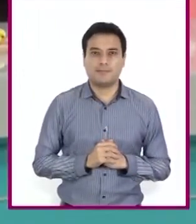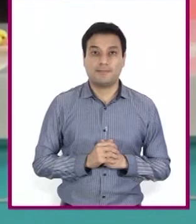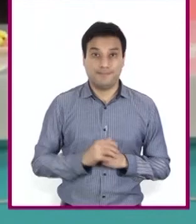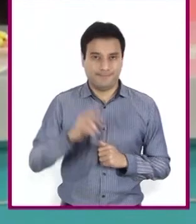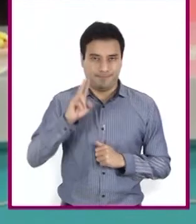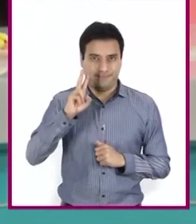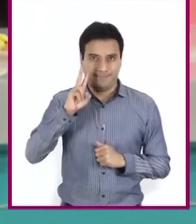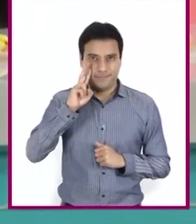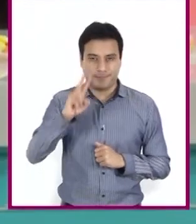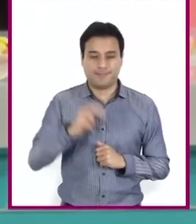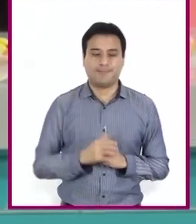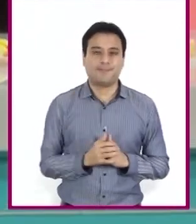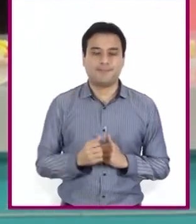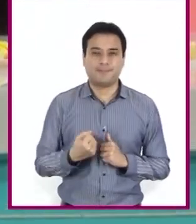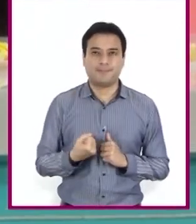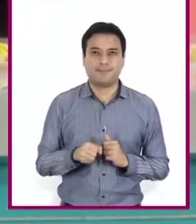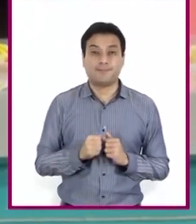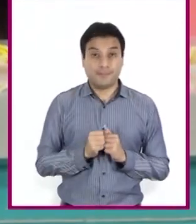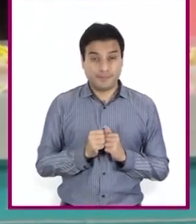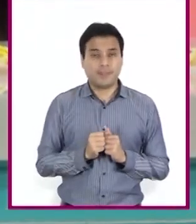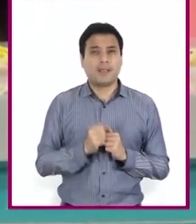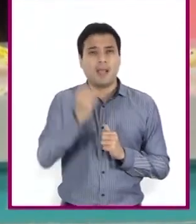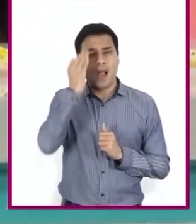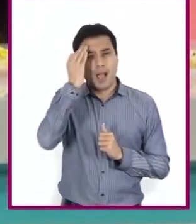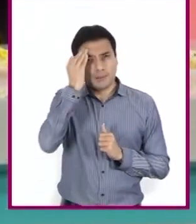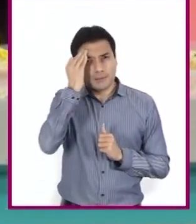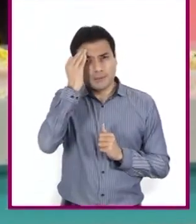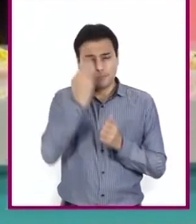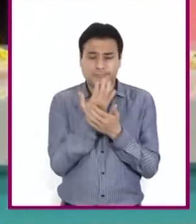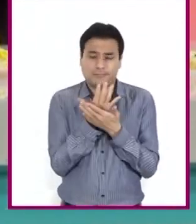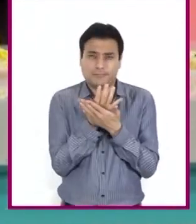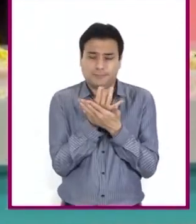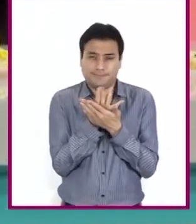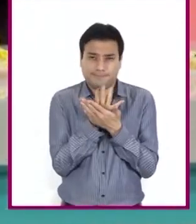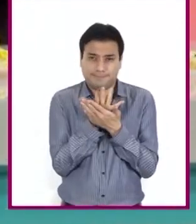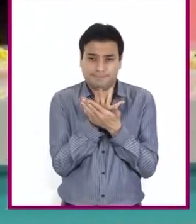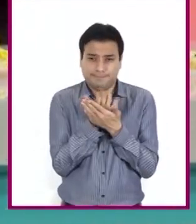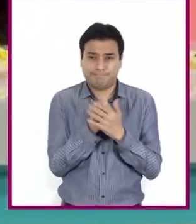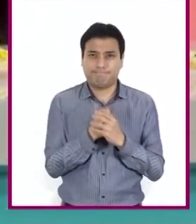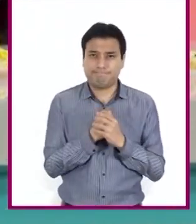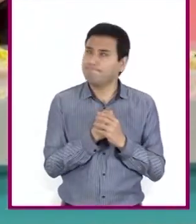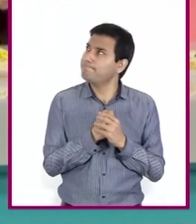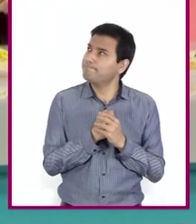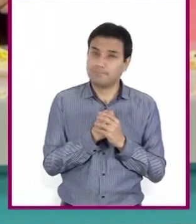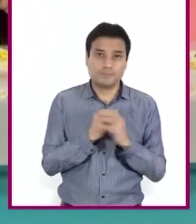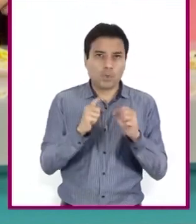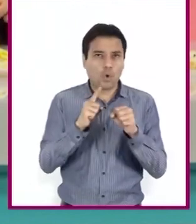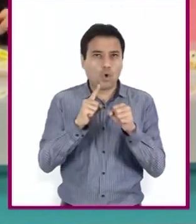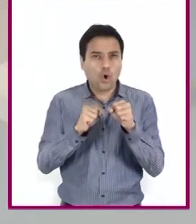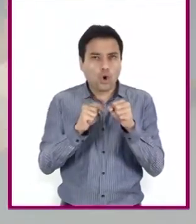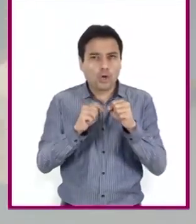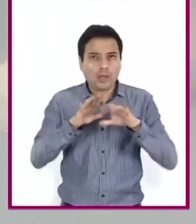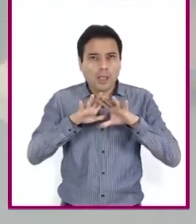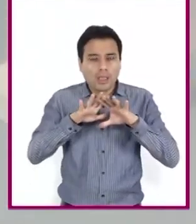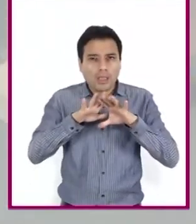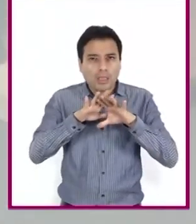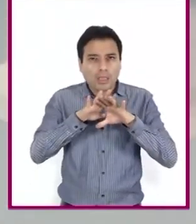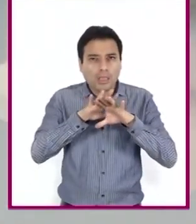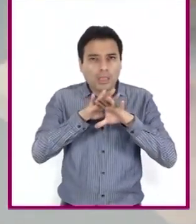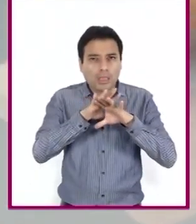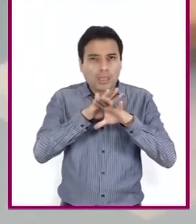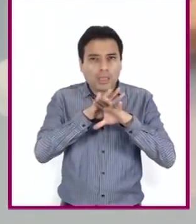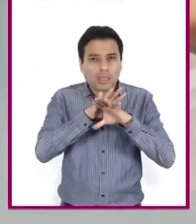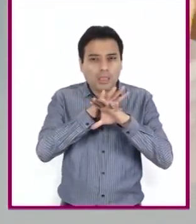Observen, con el paso del tiempo vamos a ver una coloración distinta en cada